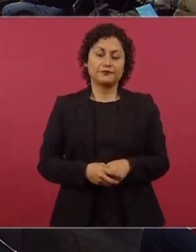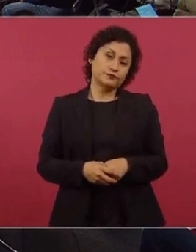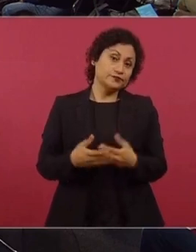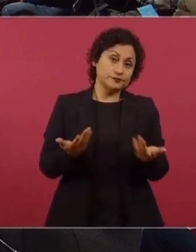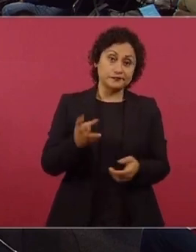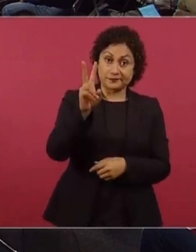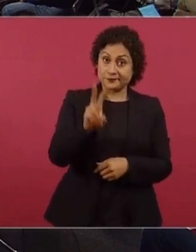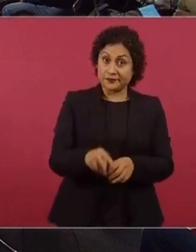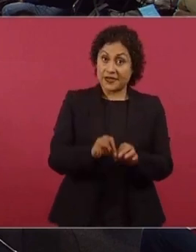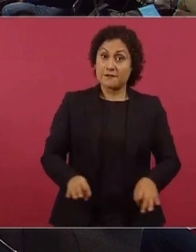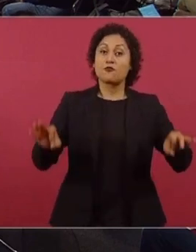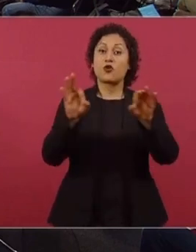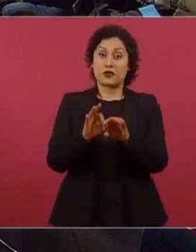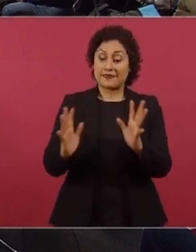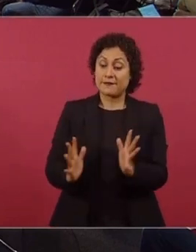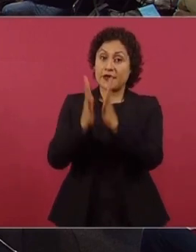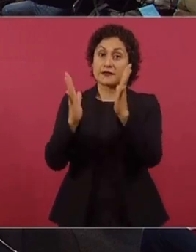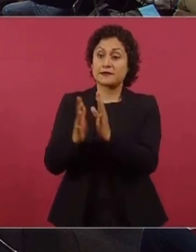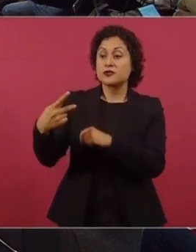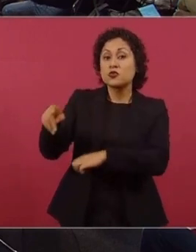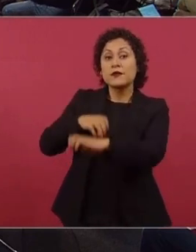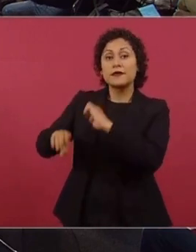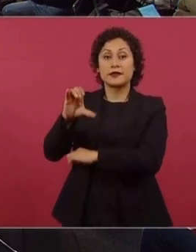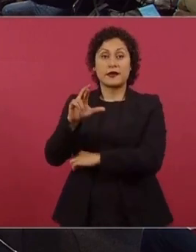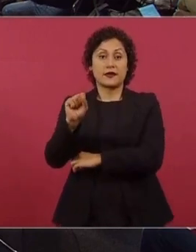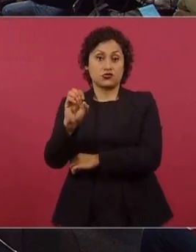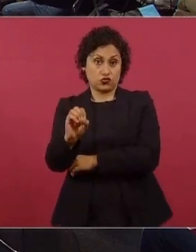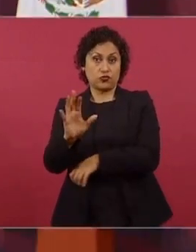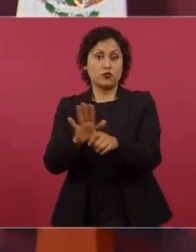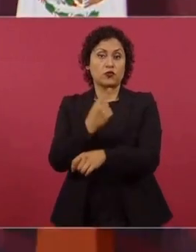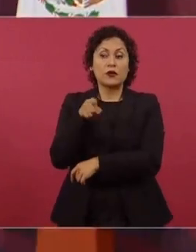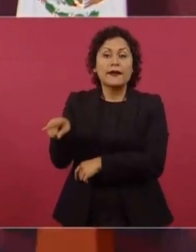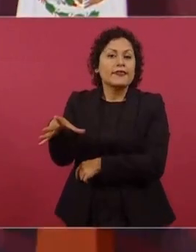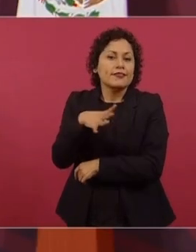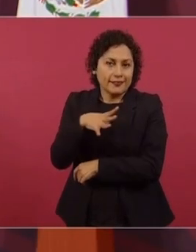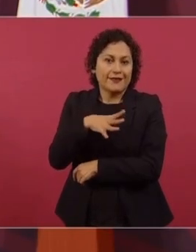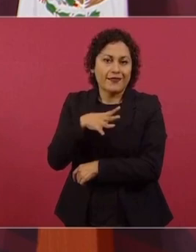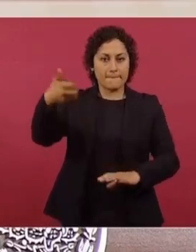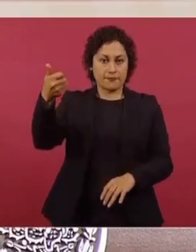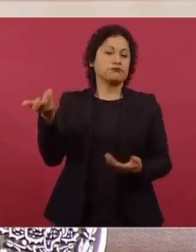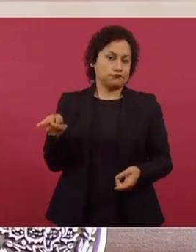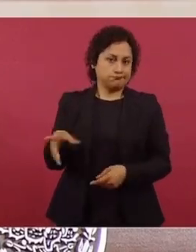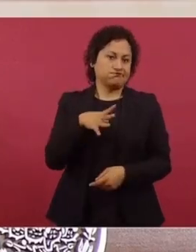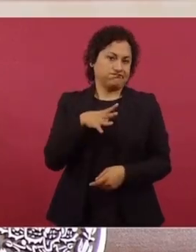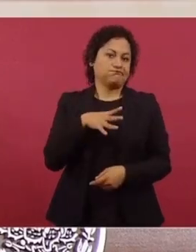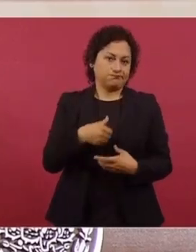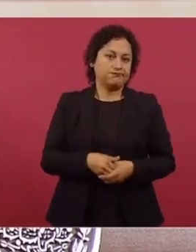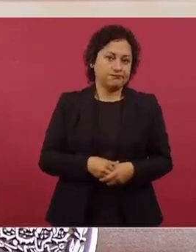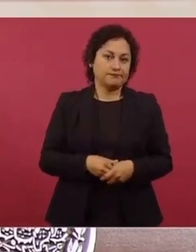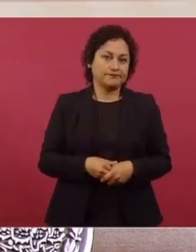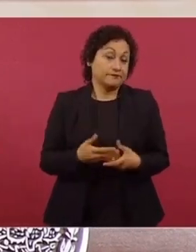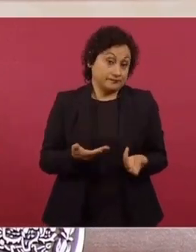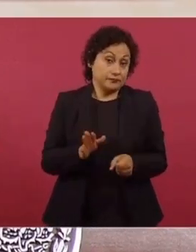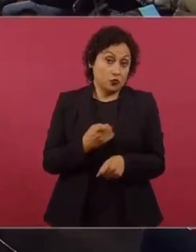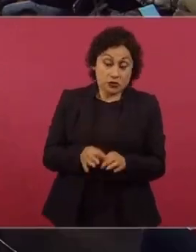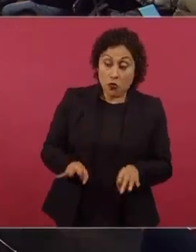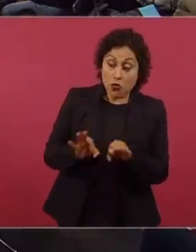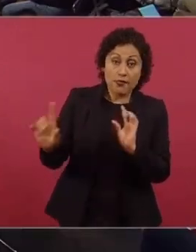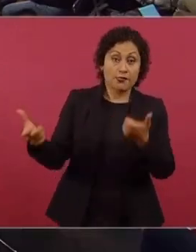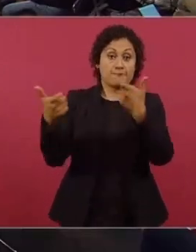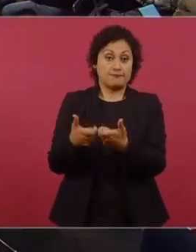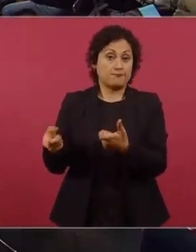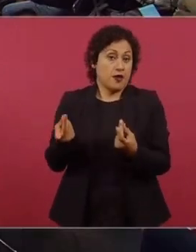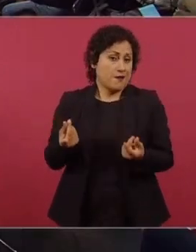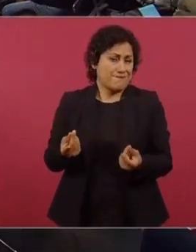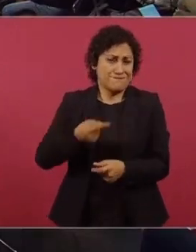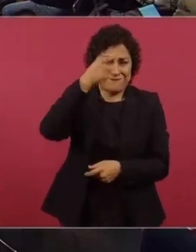participación del Grupo Carso de Ingenieros Slim, porque ellos tienen plataformas de perforación. Entonces, no van a